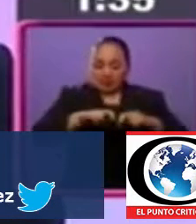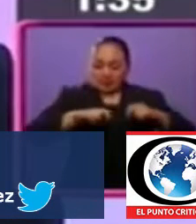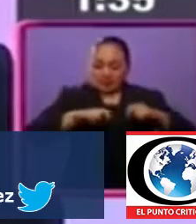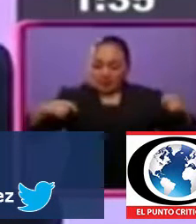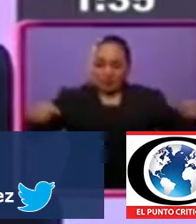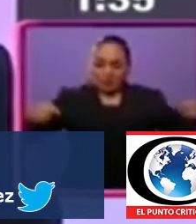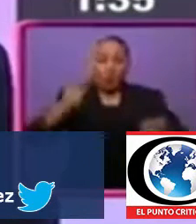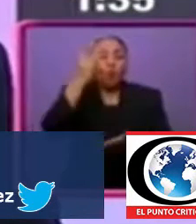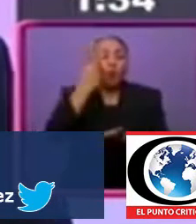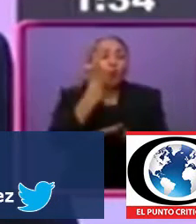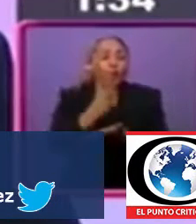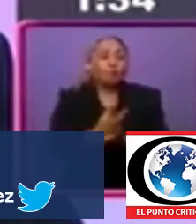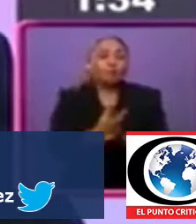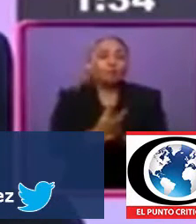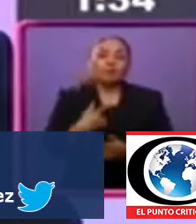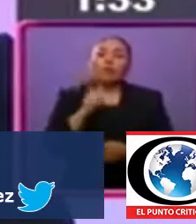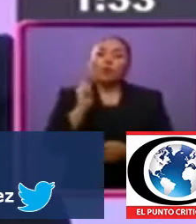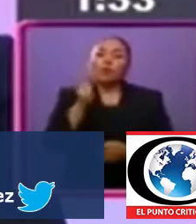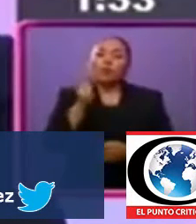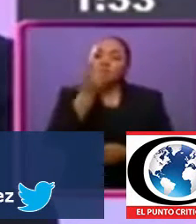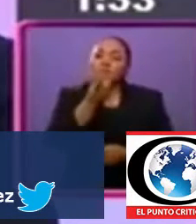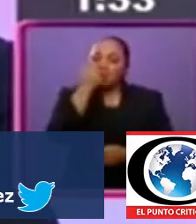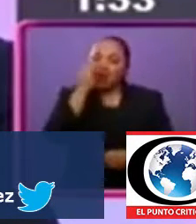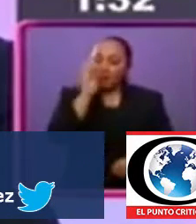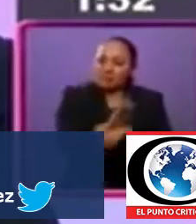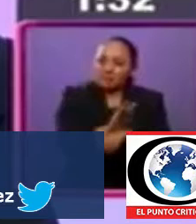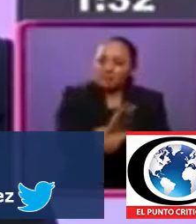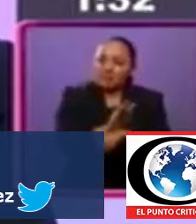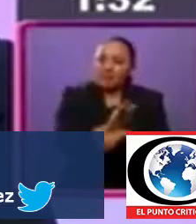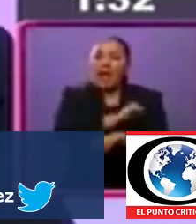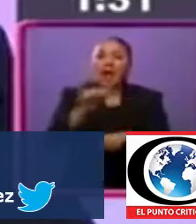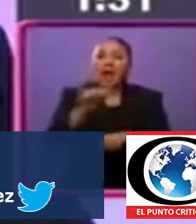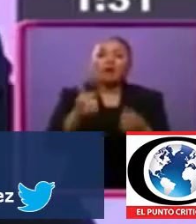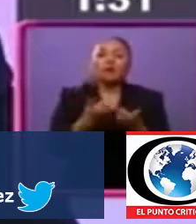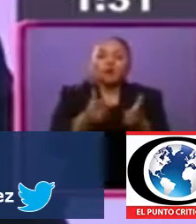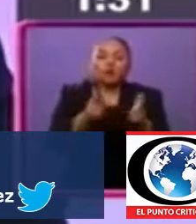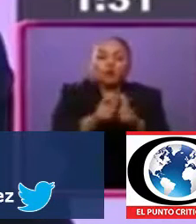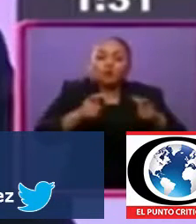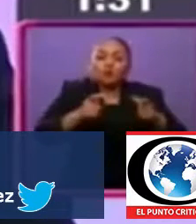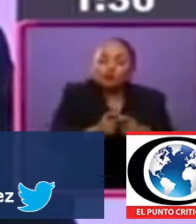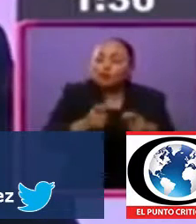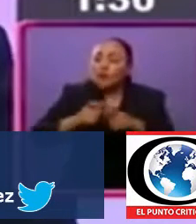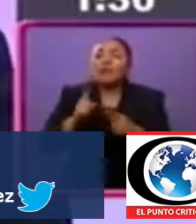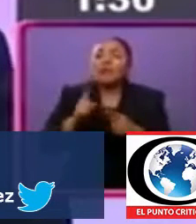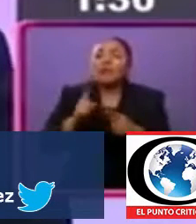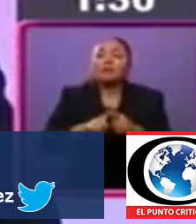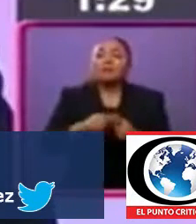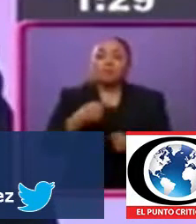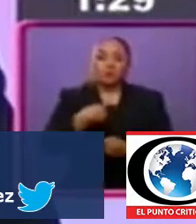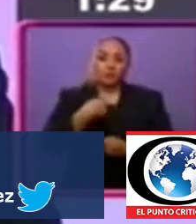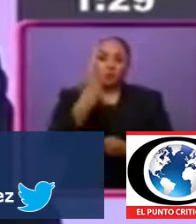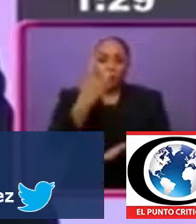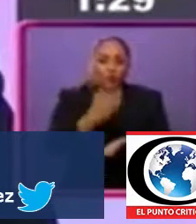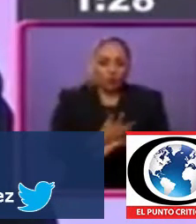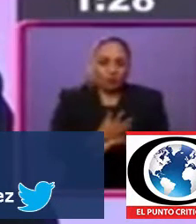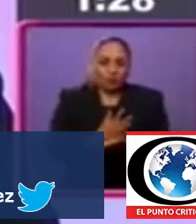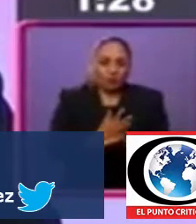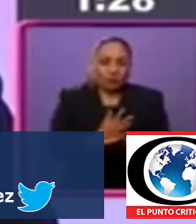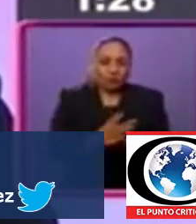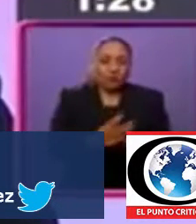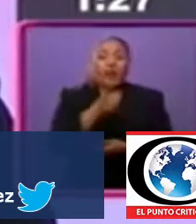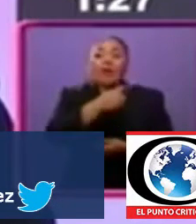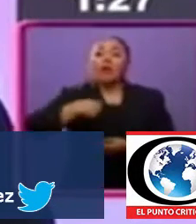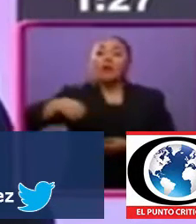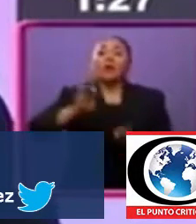parece, algunas cuestiones que son dignas de mencionar. Reconoce Delfina que sí le descontaba a